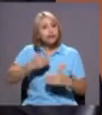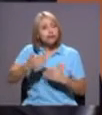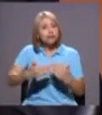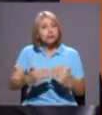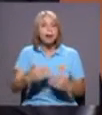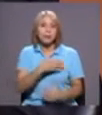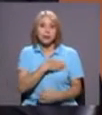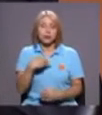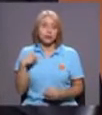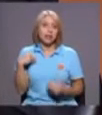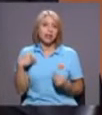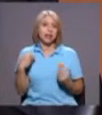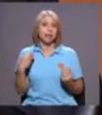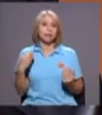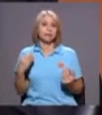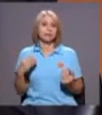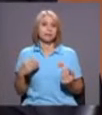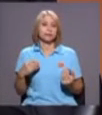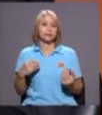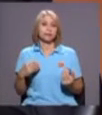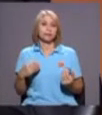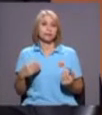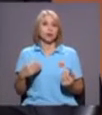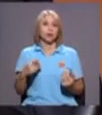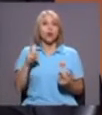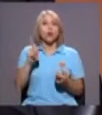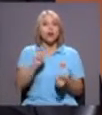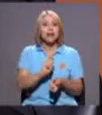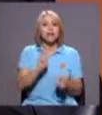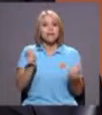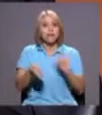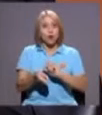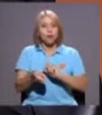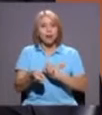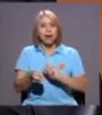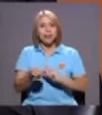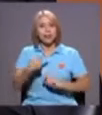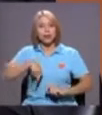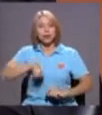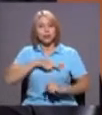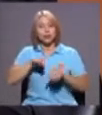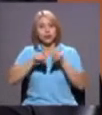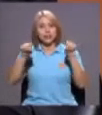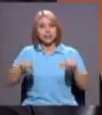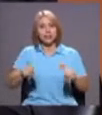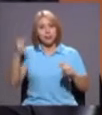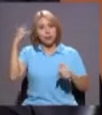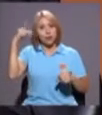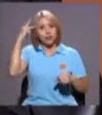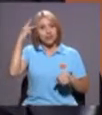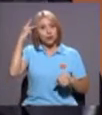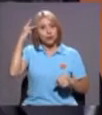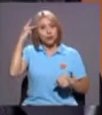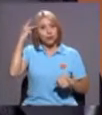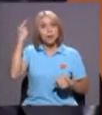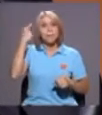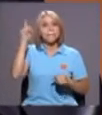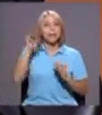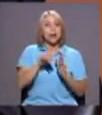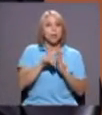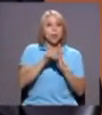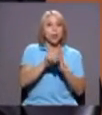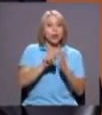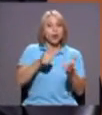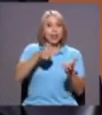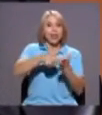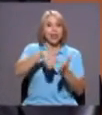me gustaría, por supuesto, una reforma de nuestro sistema político, tanto para el modelo de elección